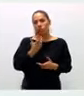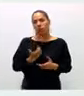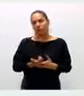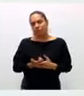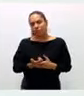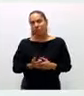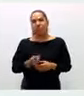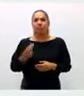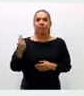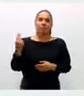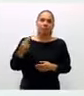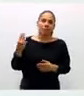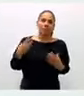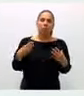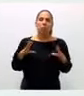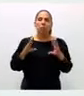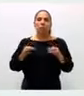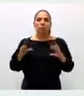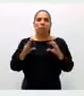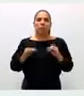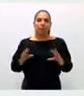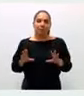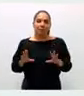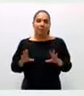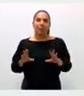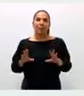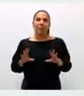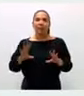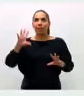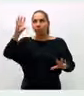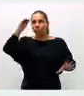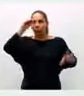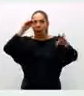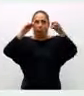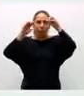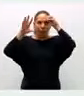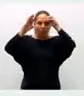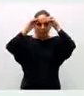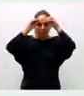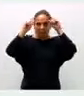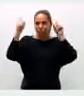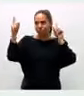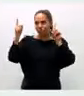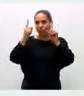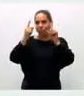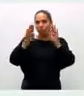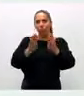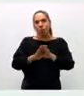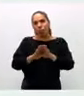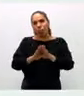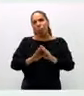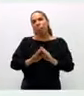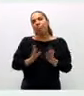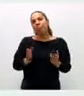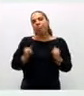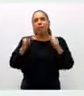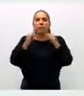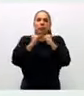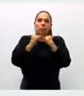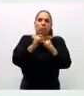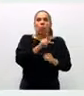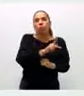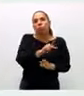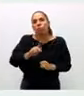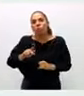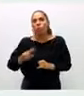cultural, psicológico, emocional, económico, etcétera. Y como decía antes, hablaba de universidades, instituciones